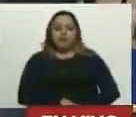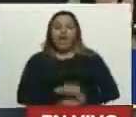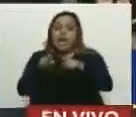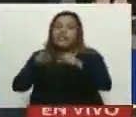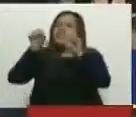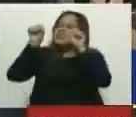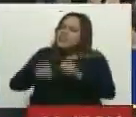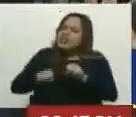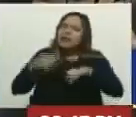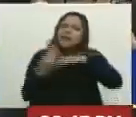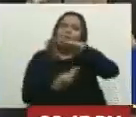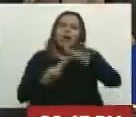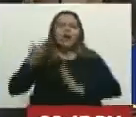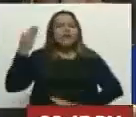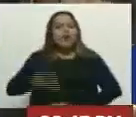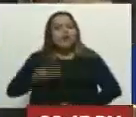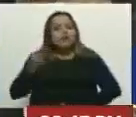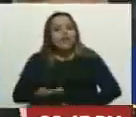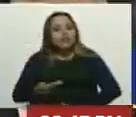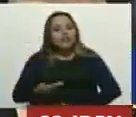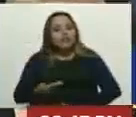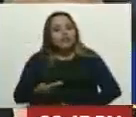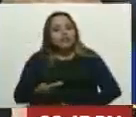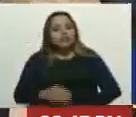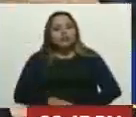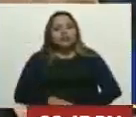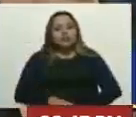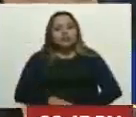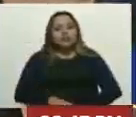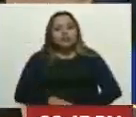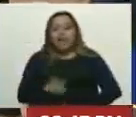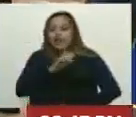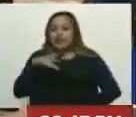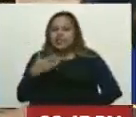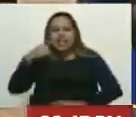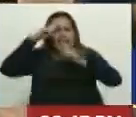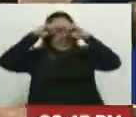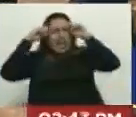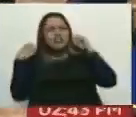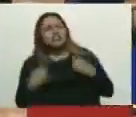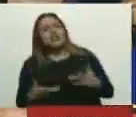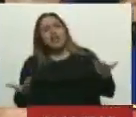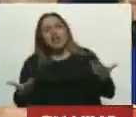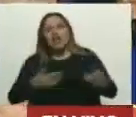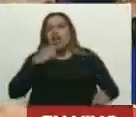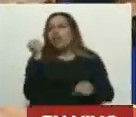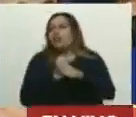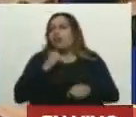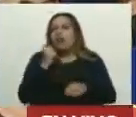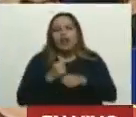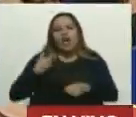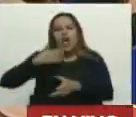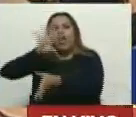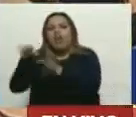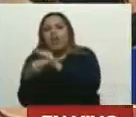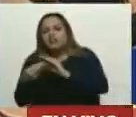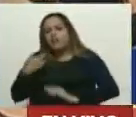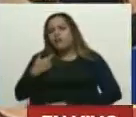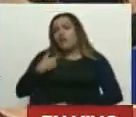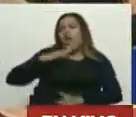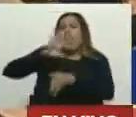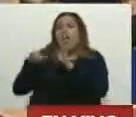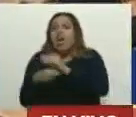es fundamental que se sientan, que no se sientan agotados al terminar el día, porque son ellos los que